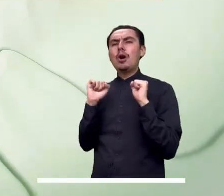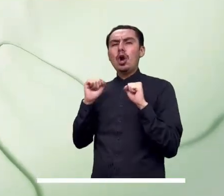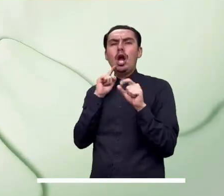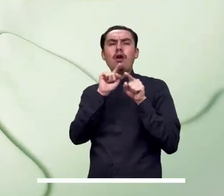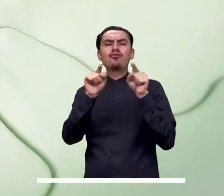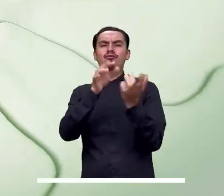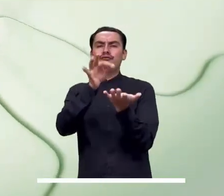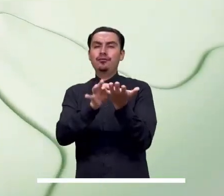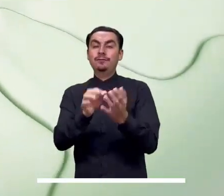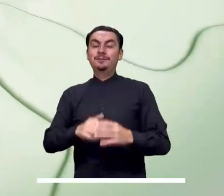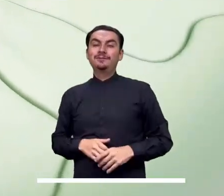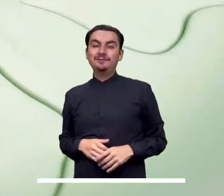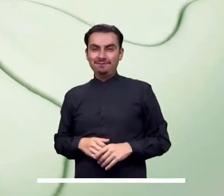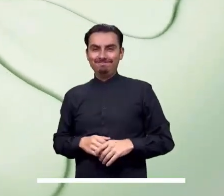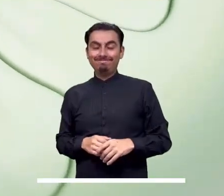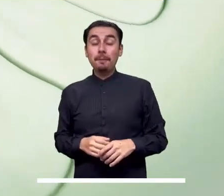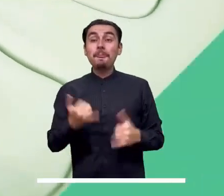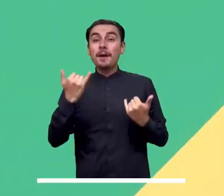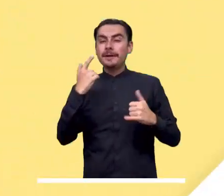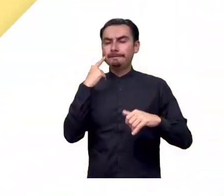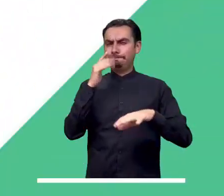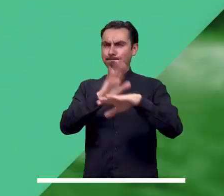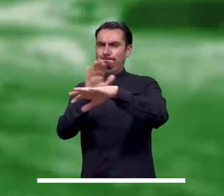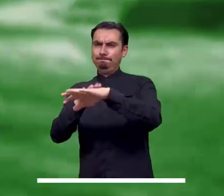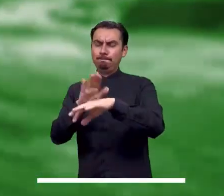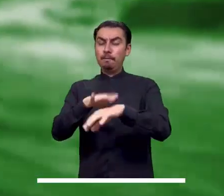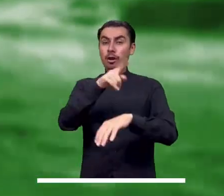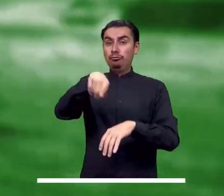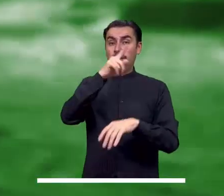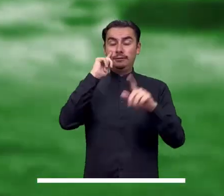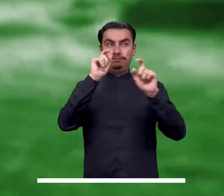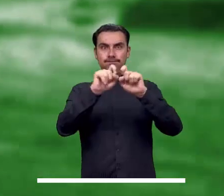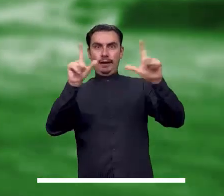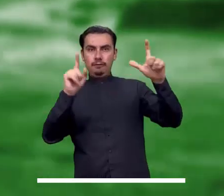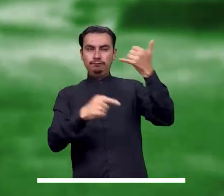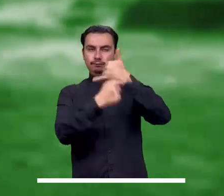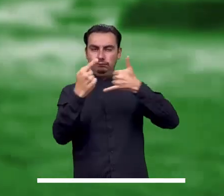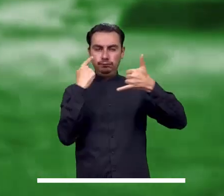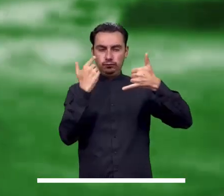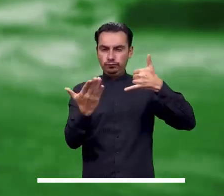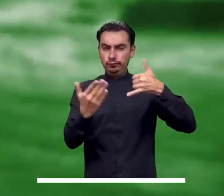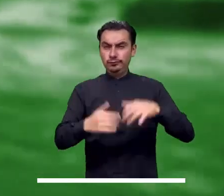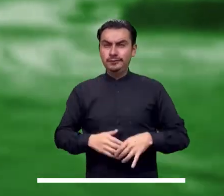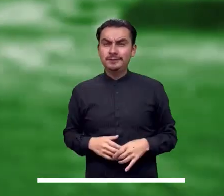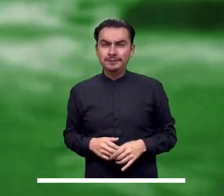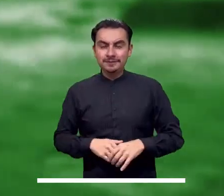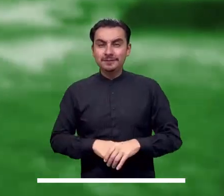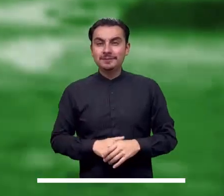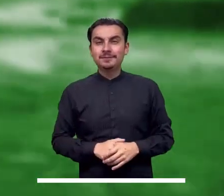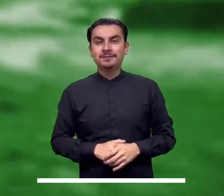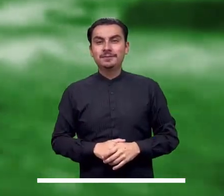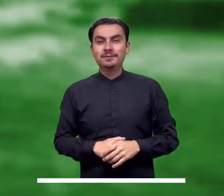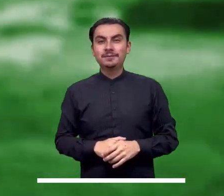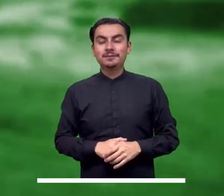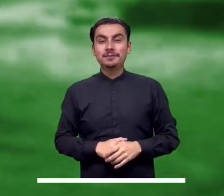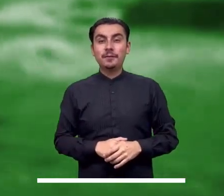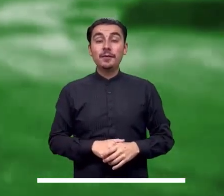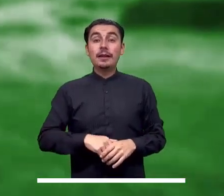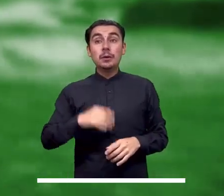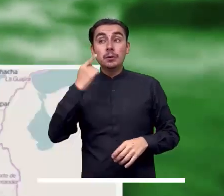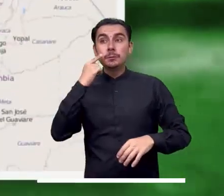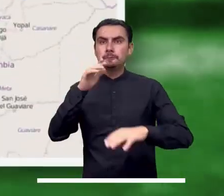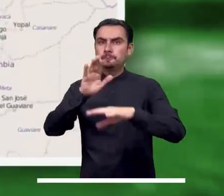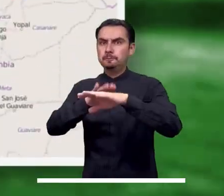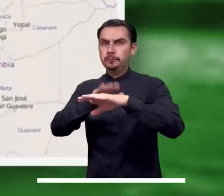occidente Oriente y sur de la Ciudad les recomendamos tener en cuenta las siguientes alertas alerta